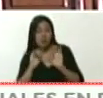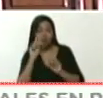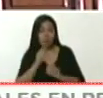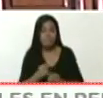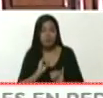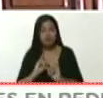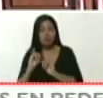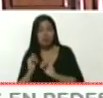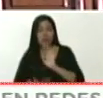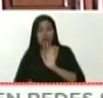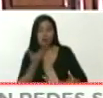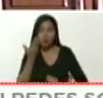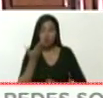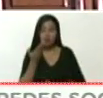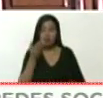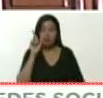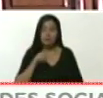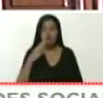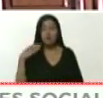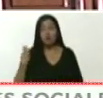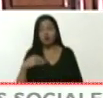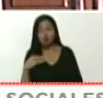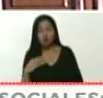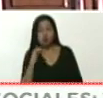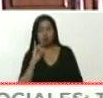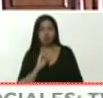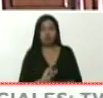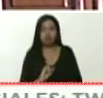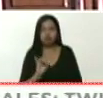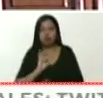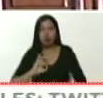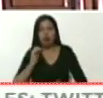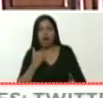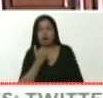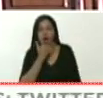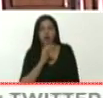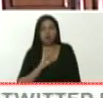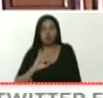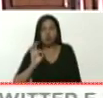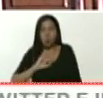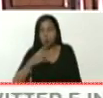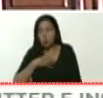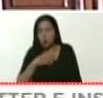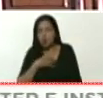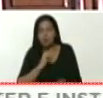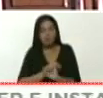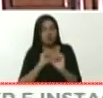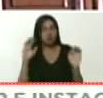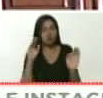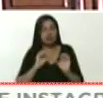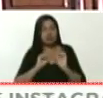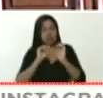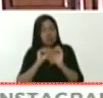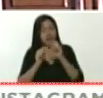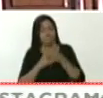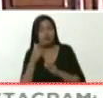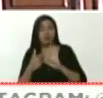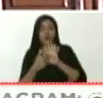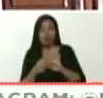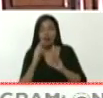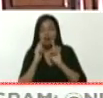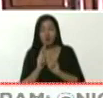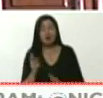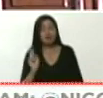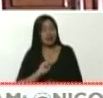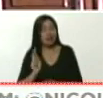Es muy importante. La juventud no puede fallar en esta tarea que le estoy dando. Tiene que avanzar y mostrar